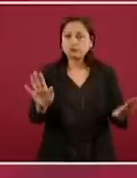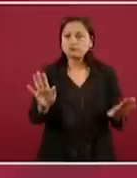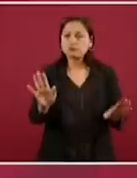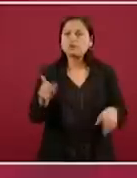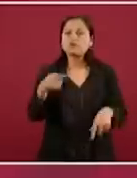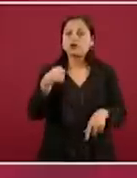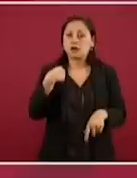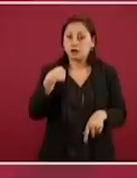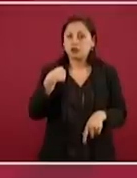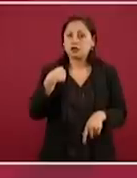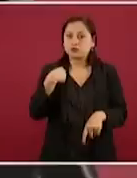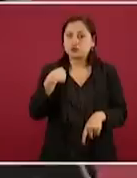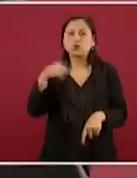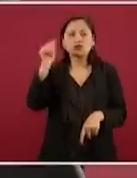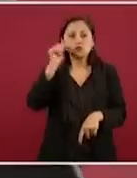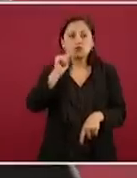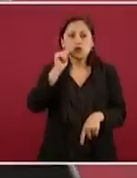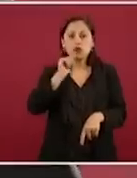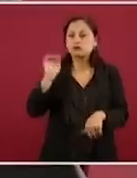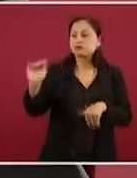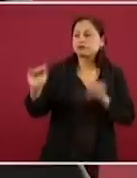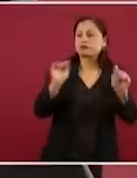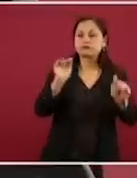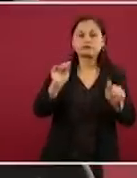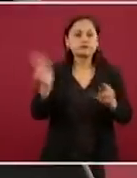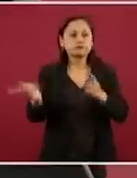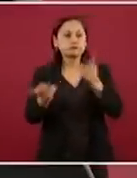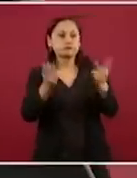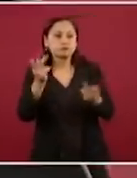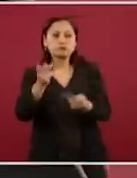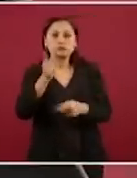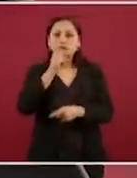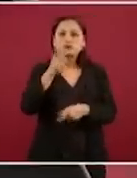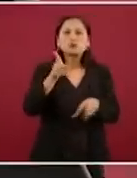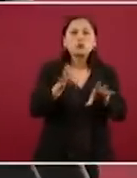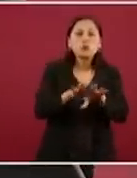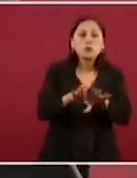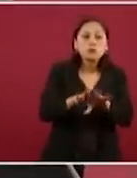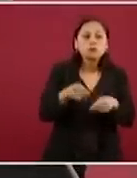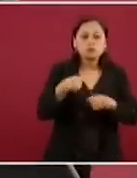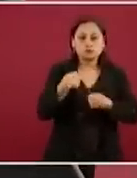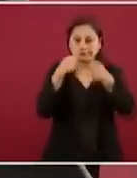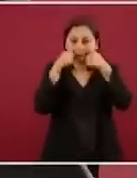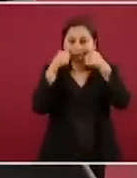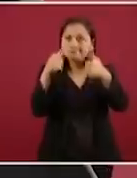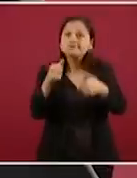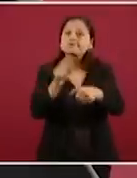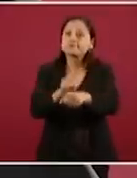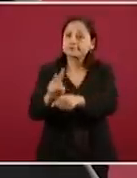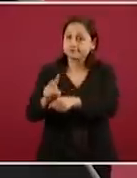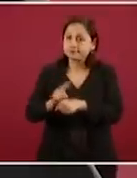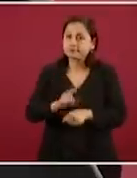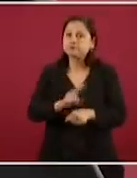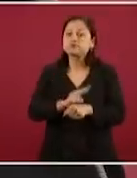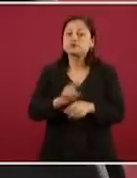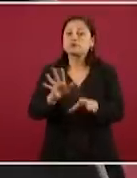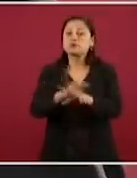estoy preguntando y pendiente, al grado de que en el último